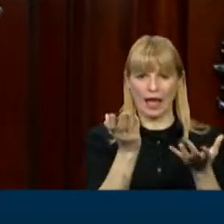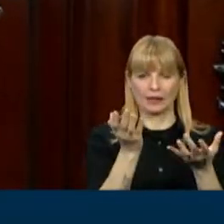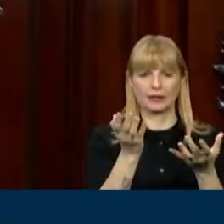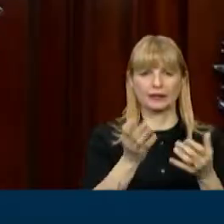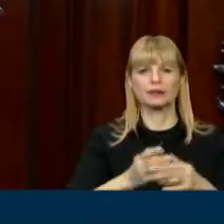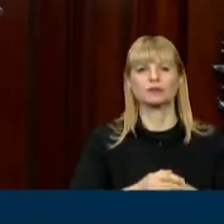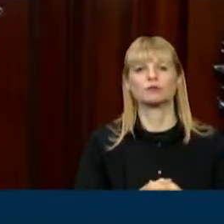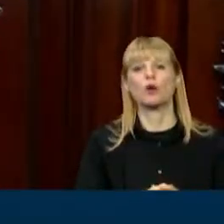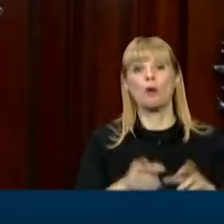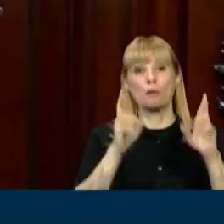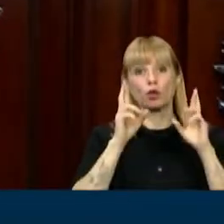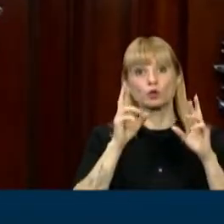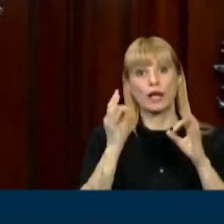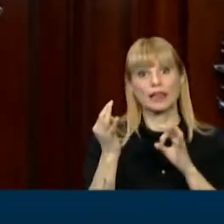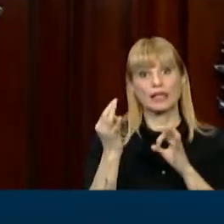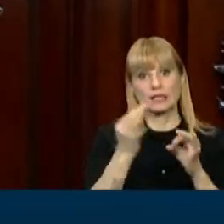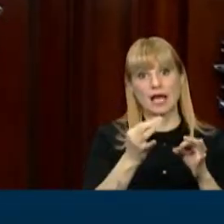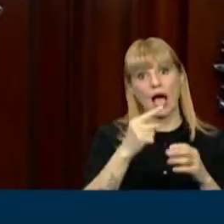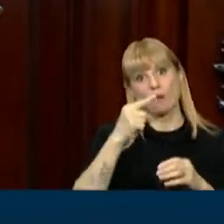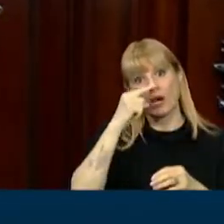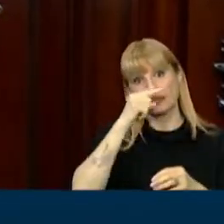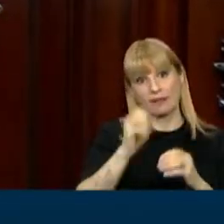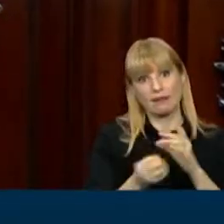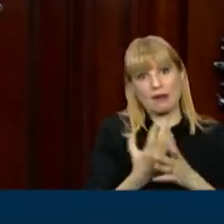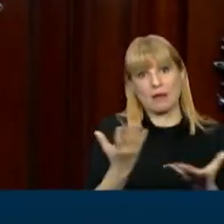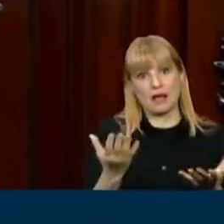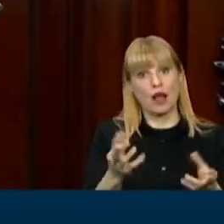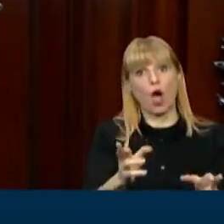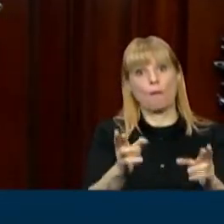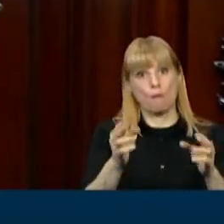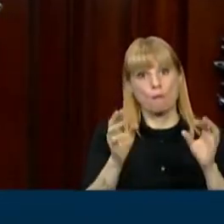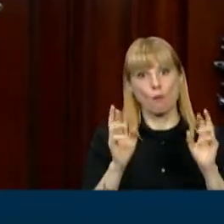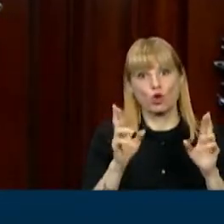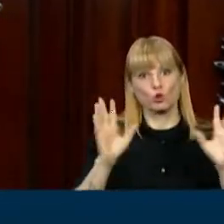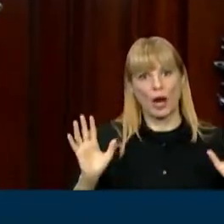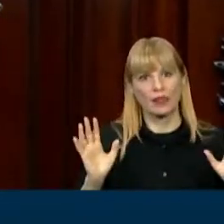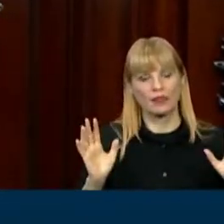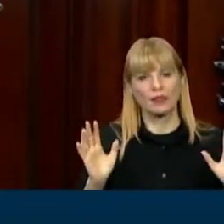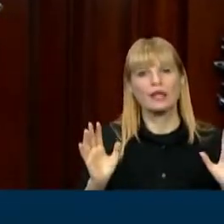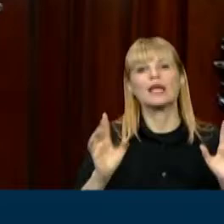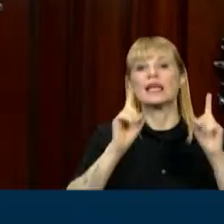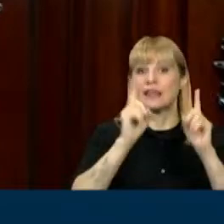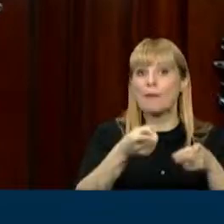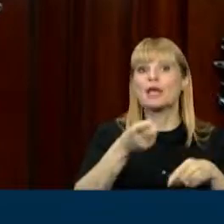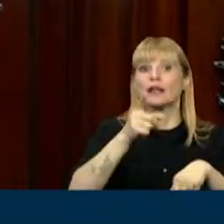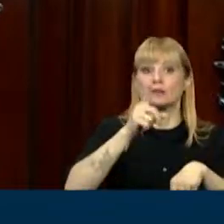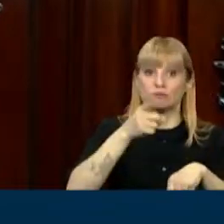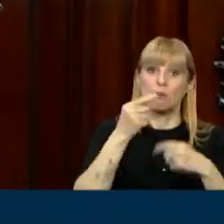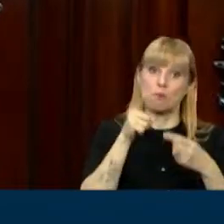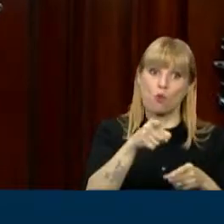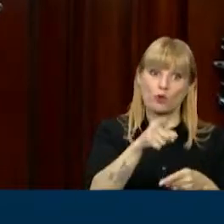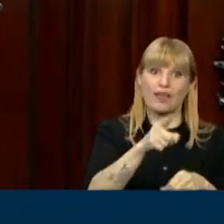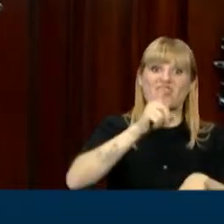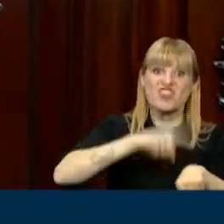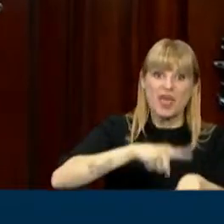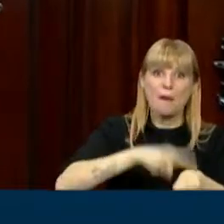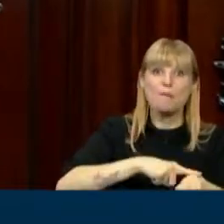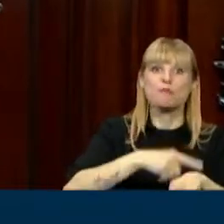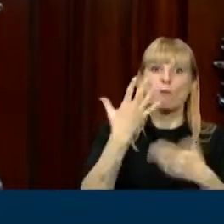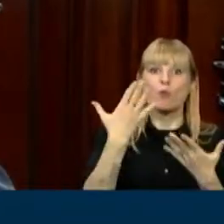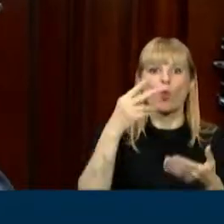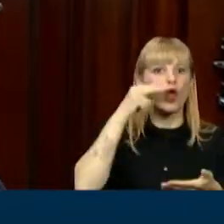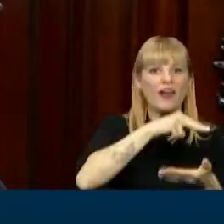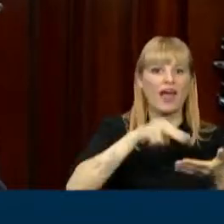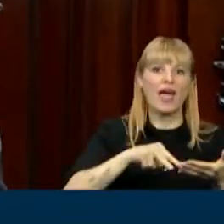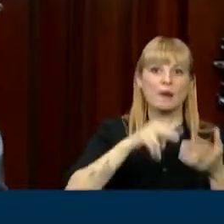jornada anterior se reunió la Comisión de Salud y estaba citado Lugones. Sí, Bueno, no vino Lugones, sí, ¿viste? previsiblemente, ¿no? Claro, pero digo, pero si